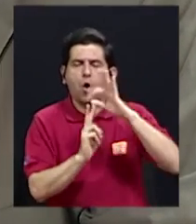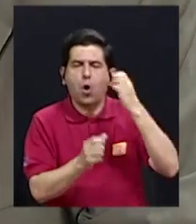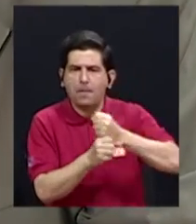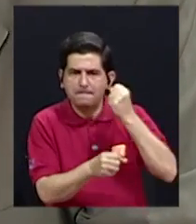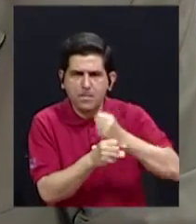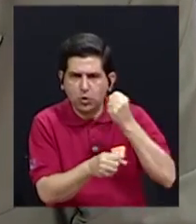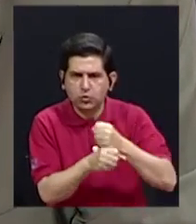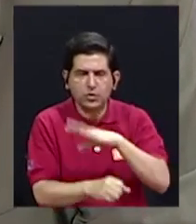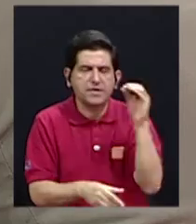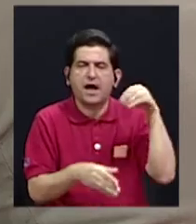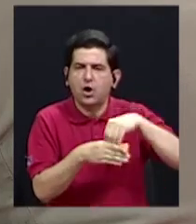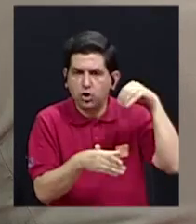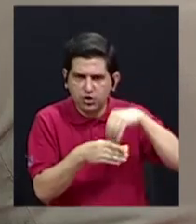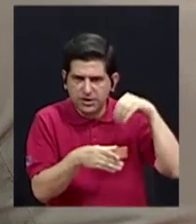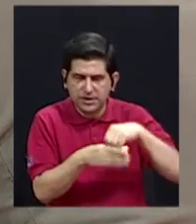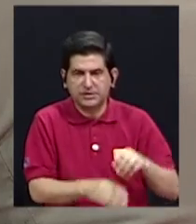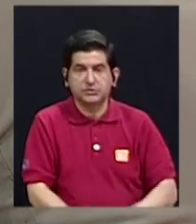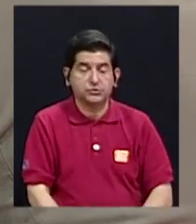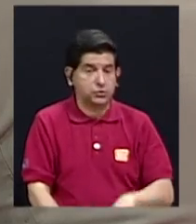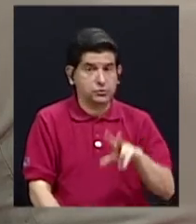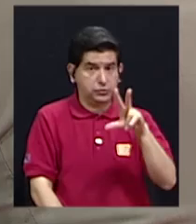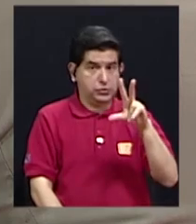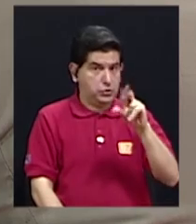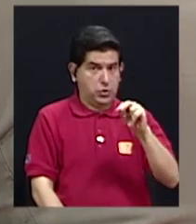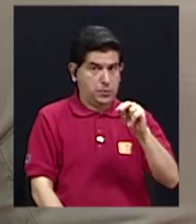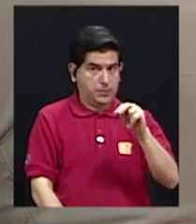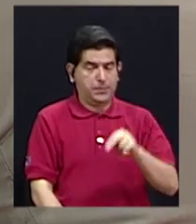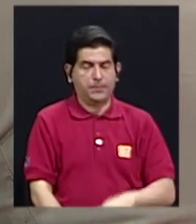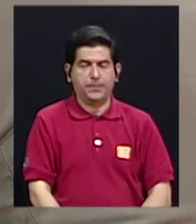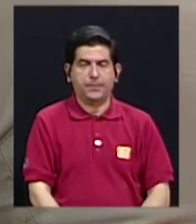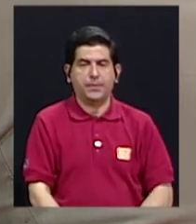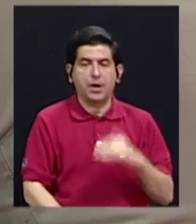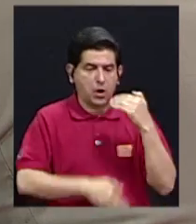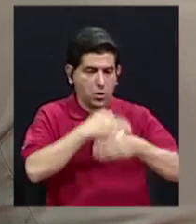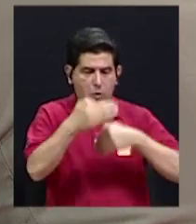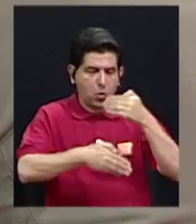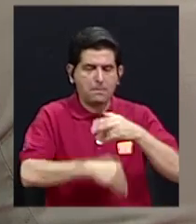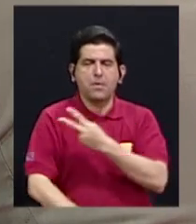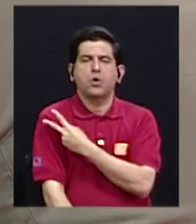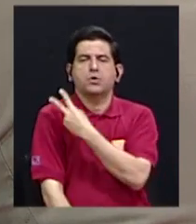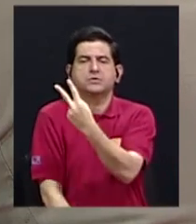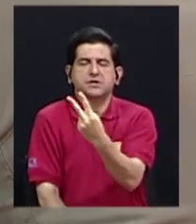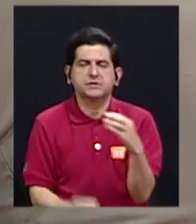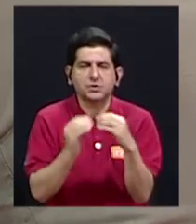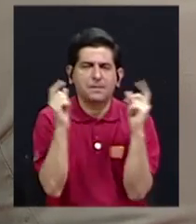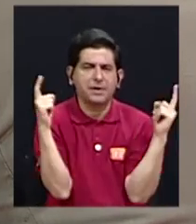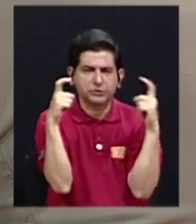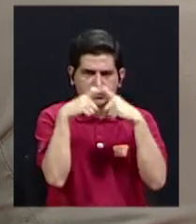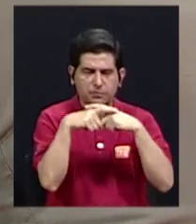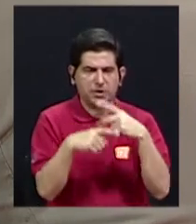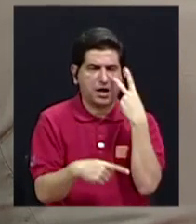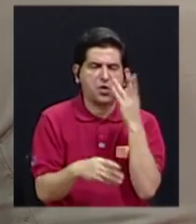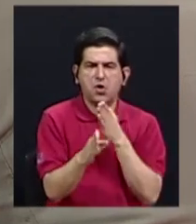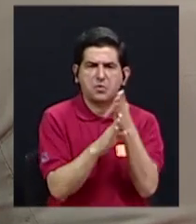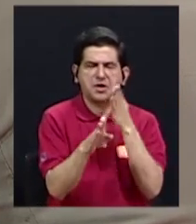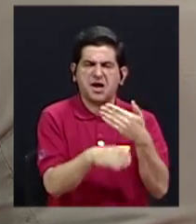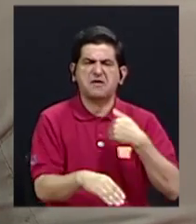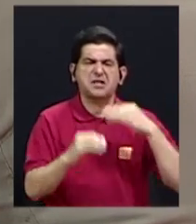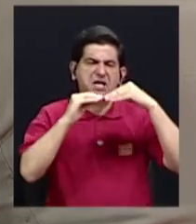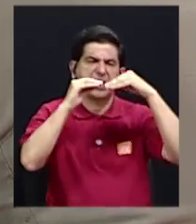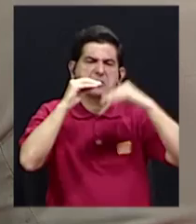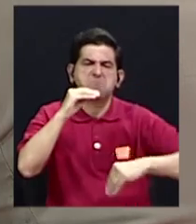trabajo y de ingresos no definitivamente en un proceso vocacional es algo más complejo que ver cuál es la carrera que tiene